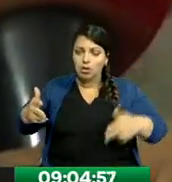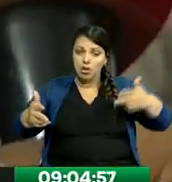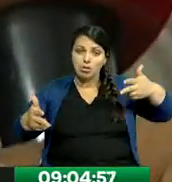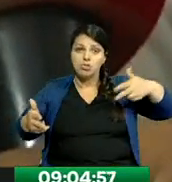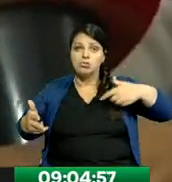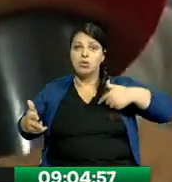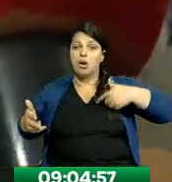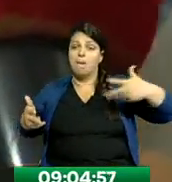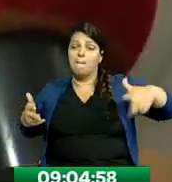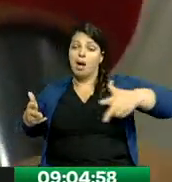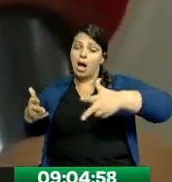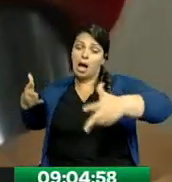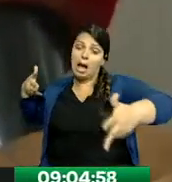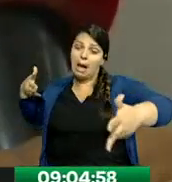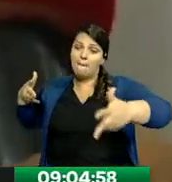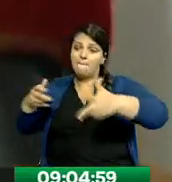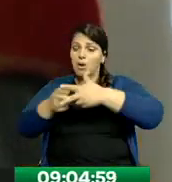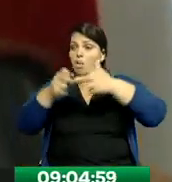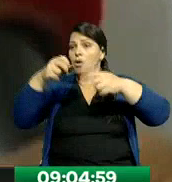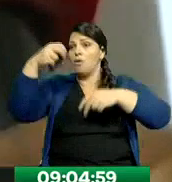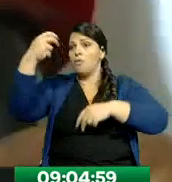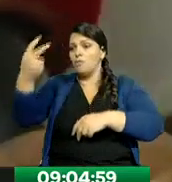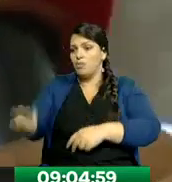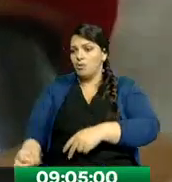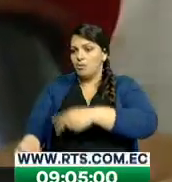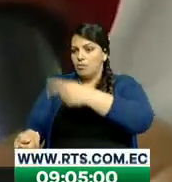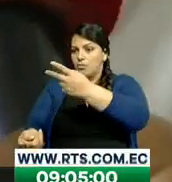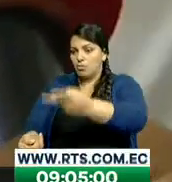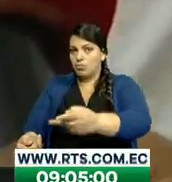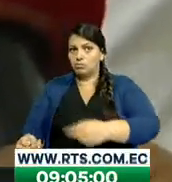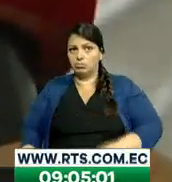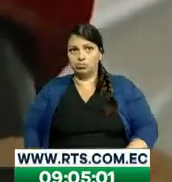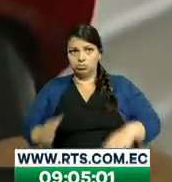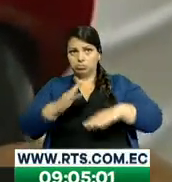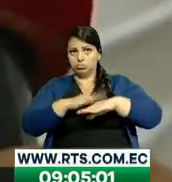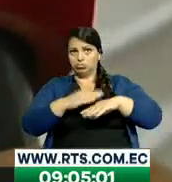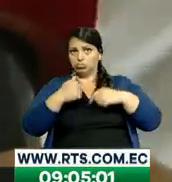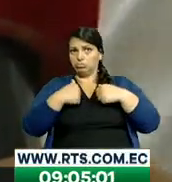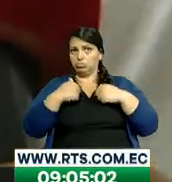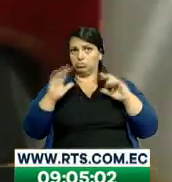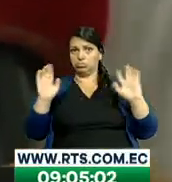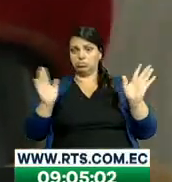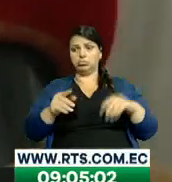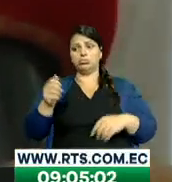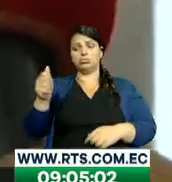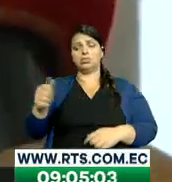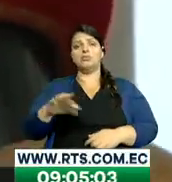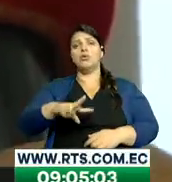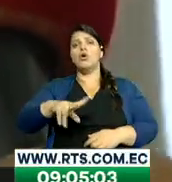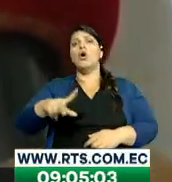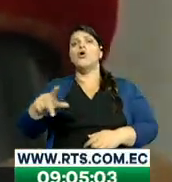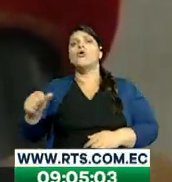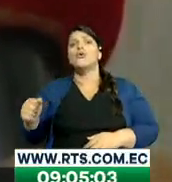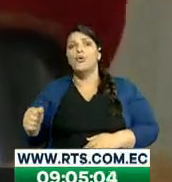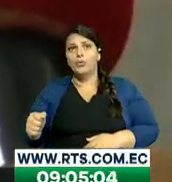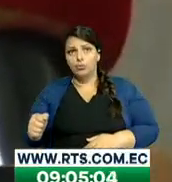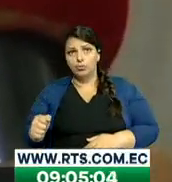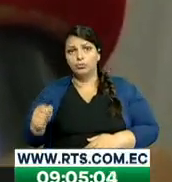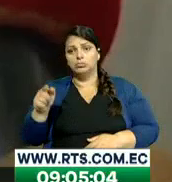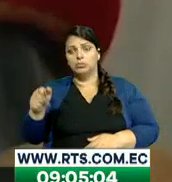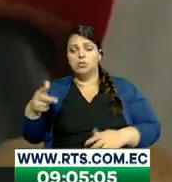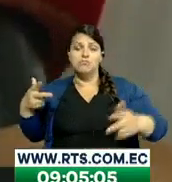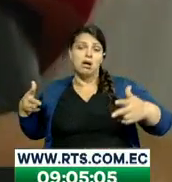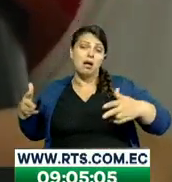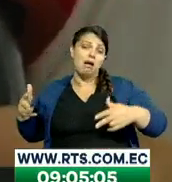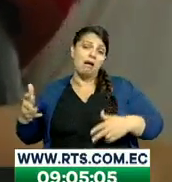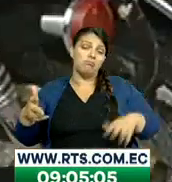carro mío. Quisieron esquivarlo, pero no alcanzaron. No, exactamente. No es que ellos, justamente había un charco de agua y era imposible que ellos